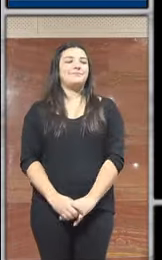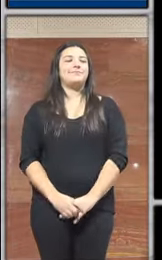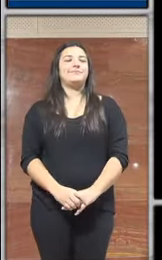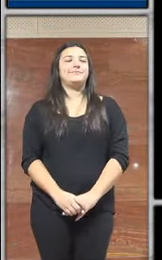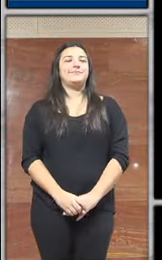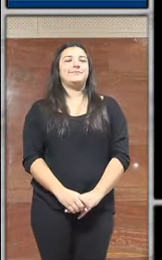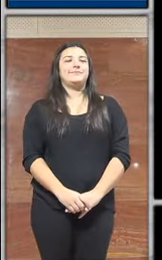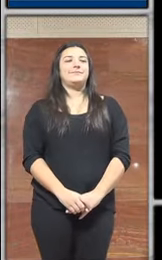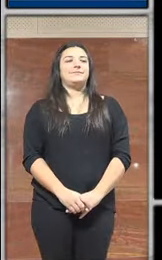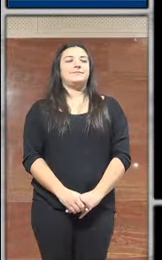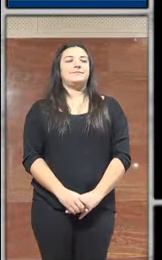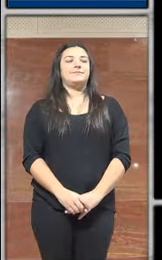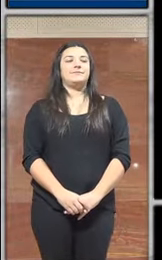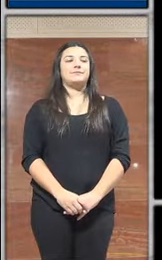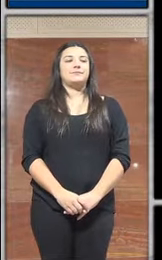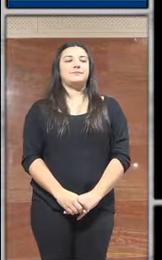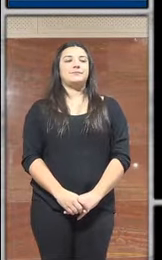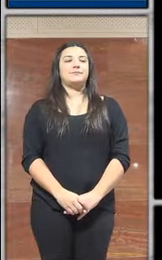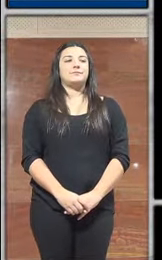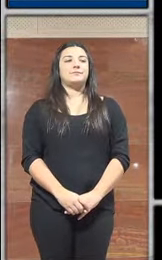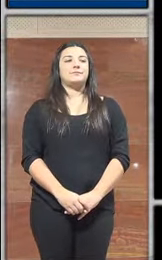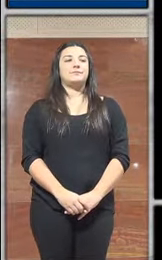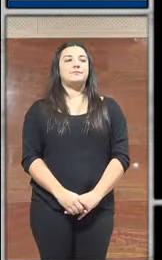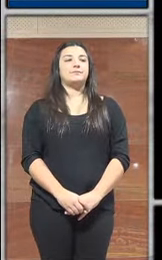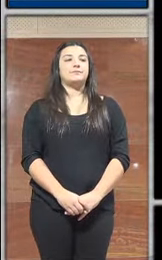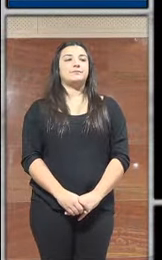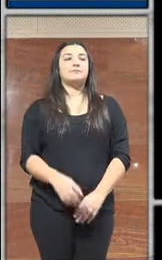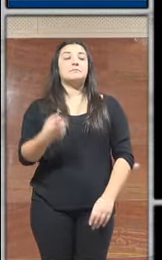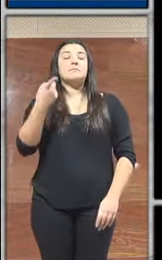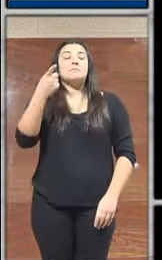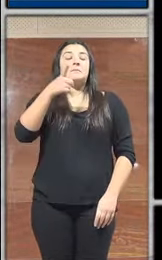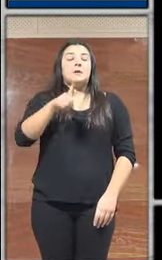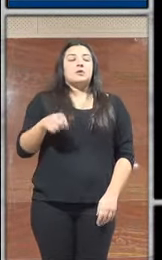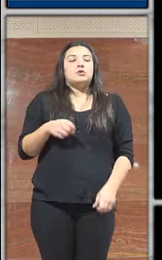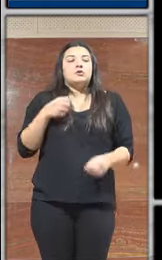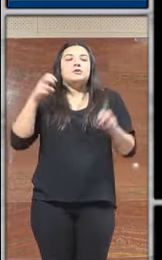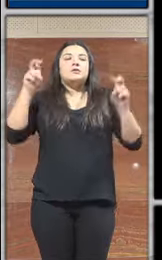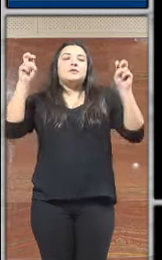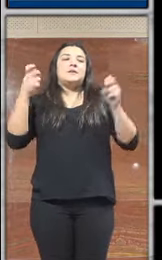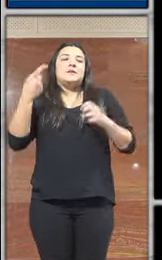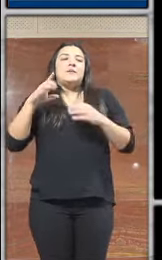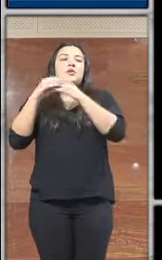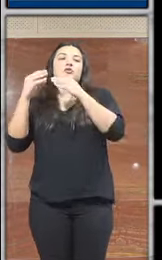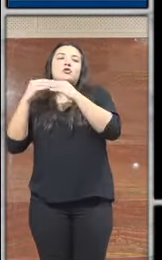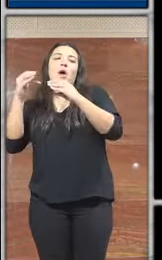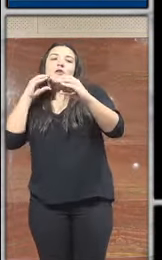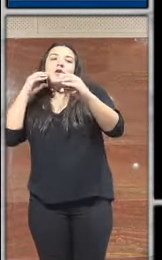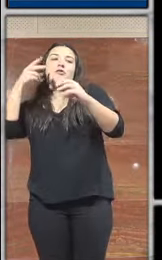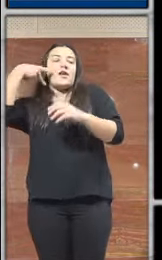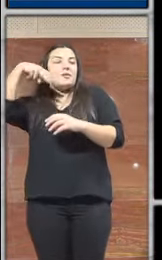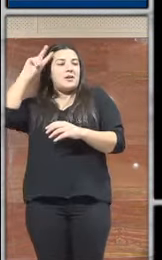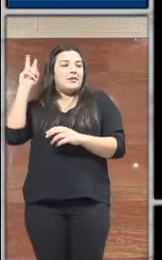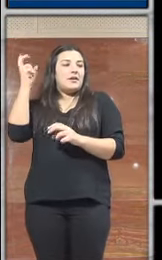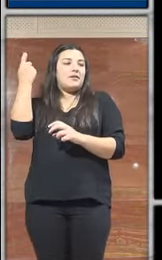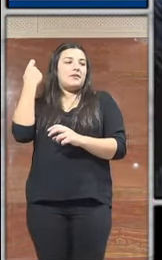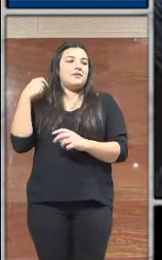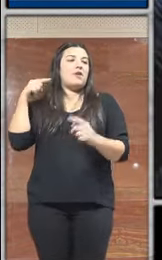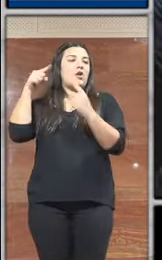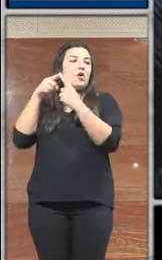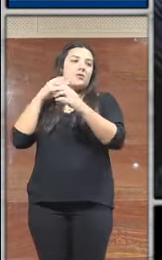estamos hablando de que también los usuarios necesitan experiencias para poder comunicar cuando salen y